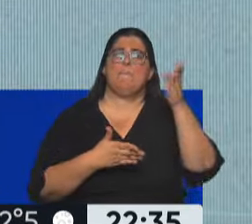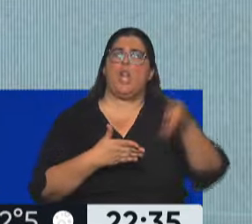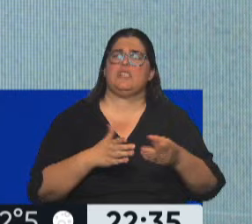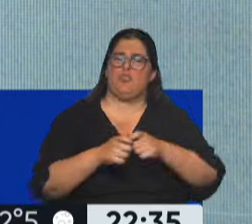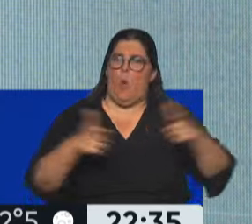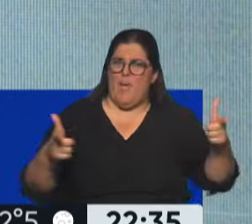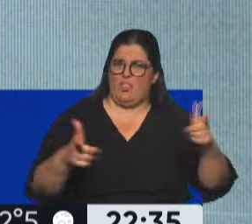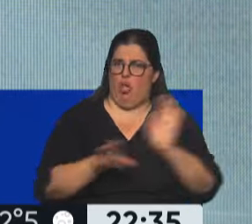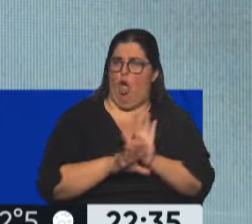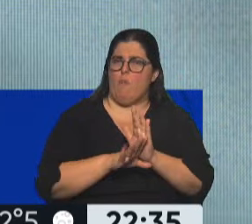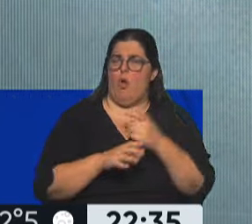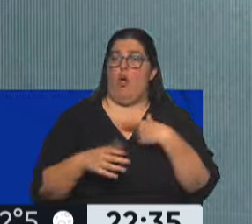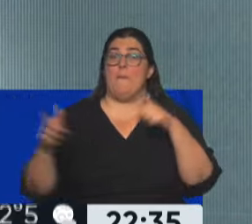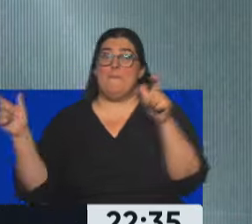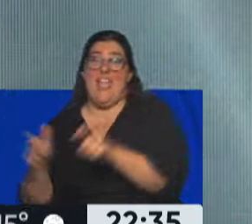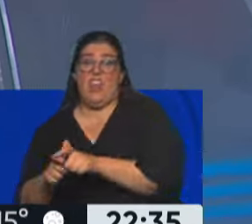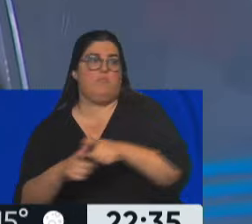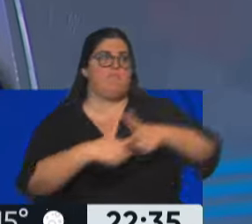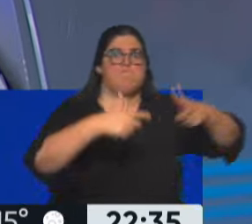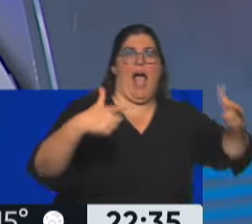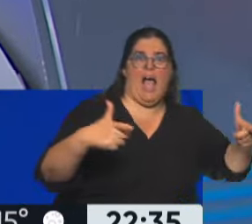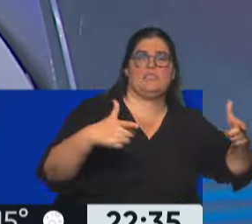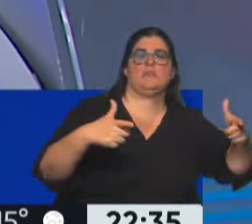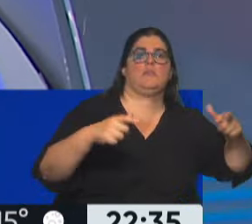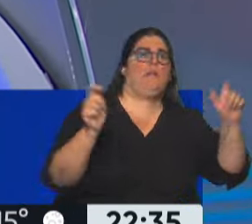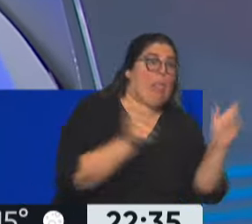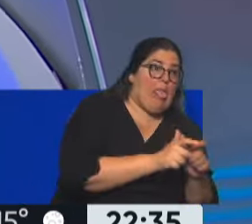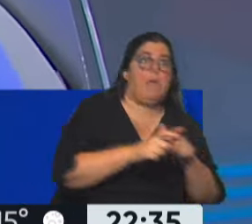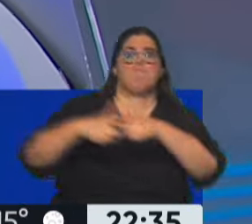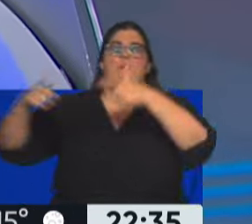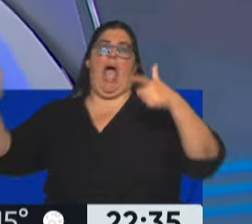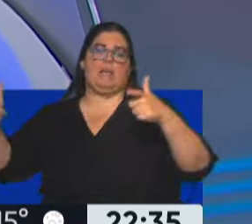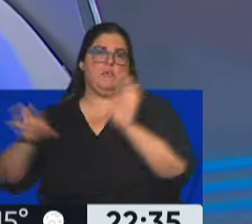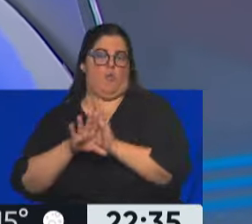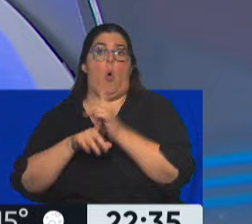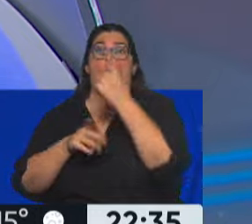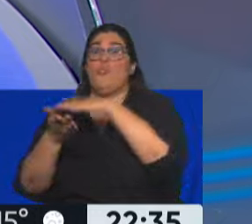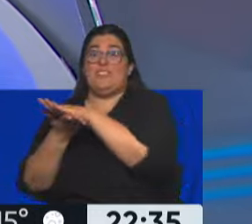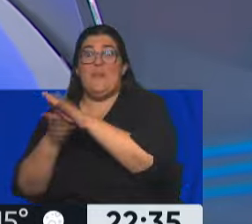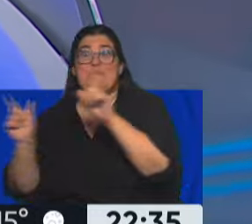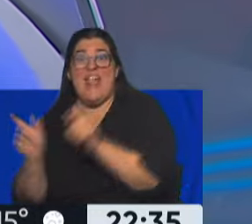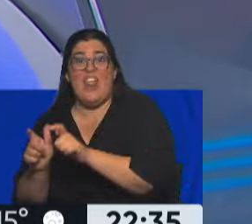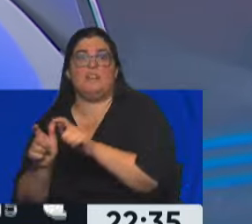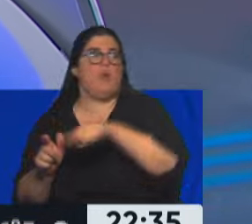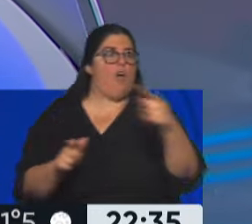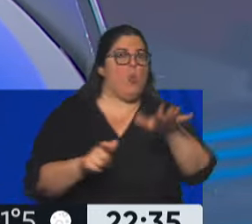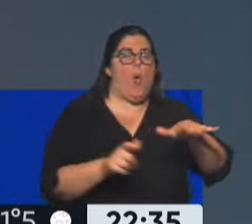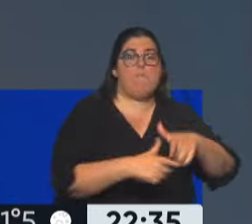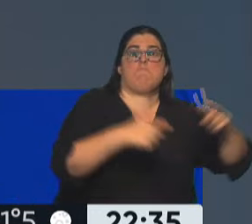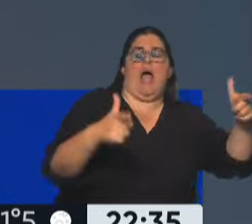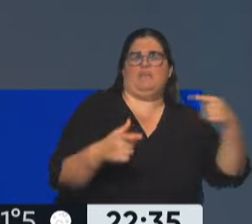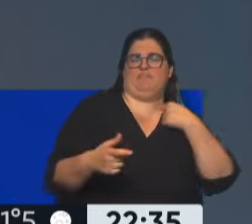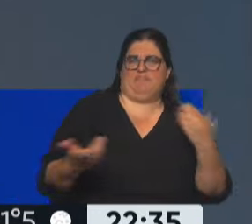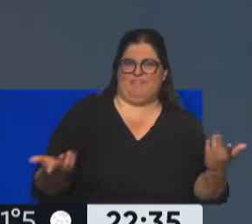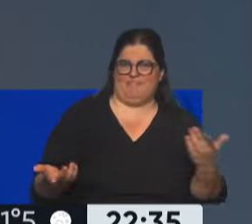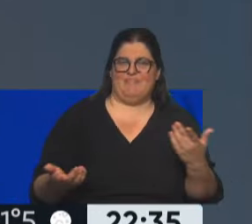efecto globo donde sí, lo solucionaste en una región y te estalló en otra. Claro. Entonces, sobre todo en un escenario de no cooperación entre países y